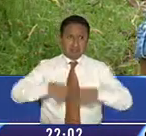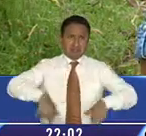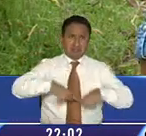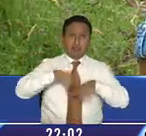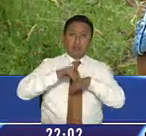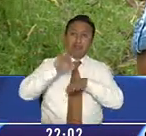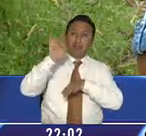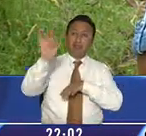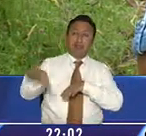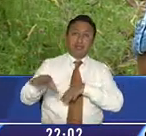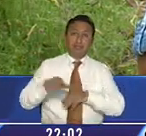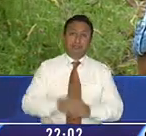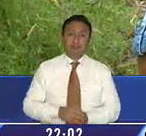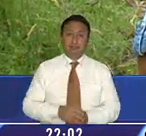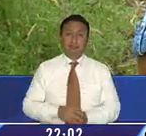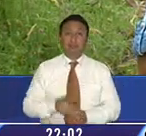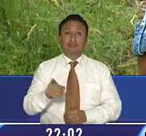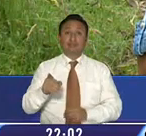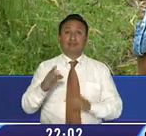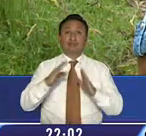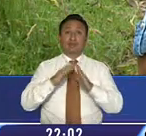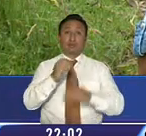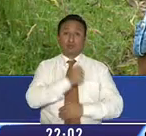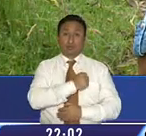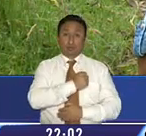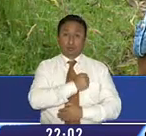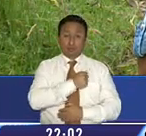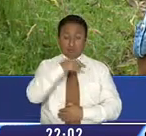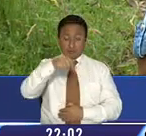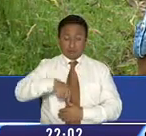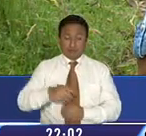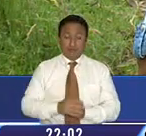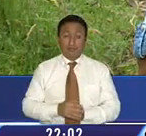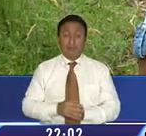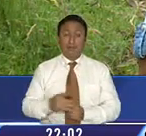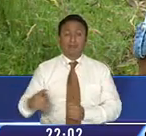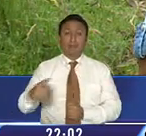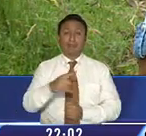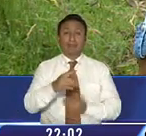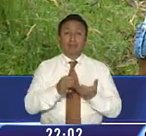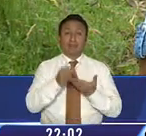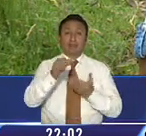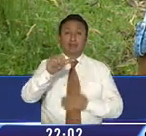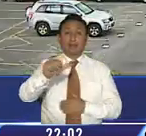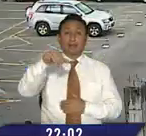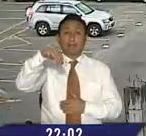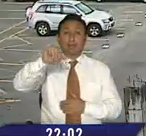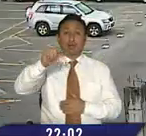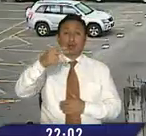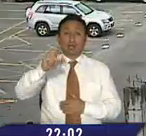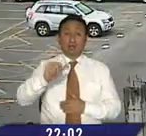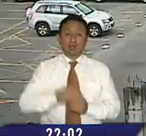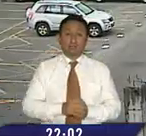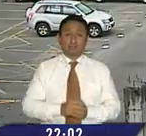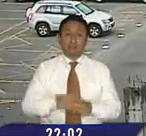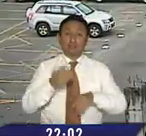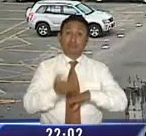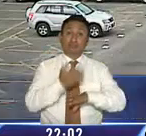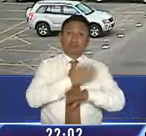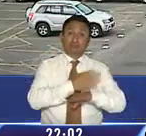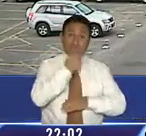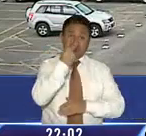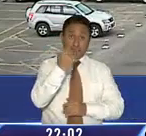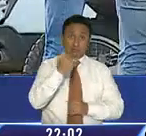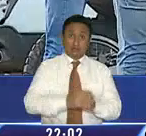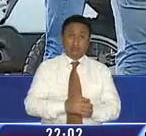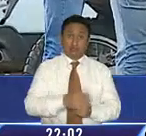de guardarraya, en una propiedad privada ubicada en el área rural de la parroquia de Amaguaña. Don Nasa fue visto por última vez